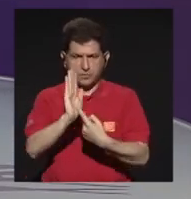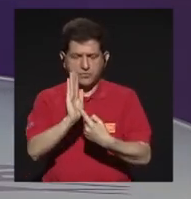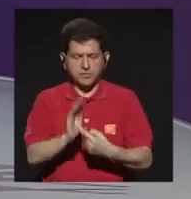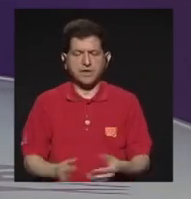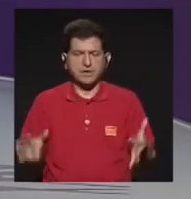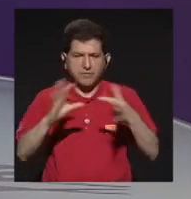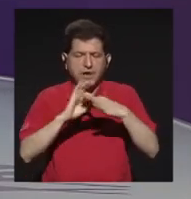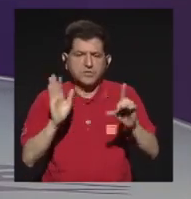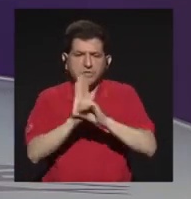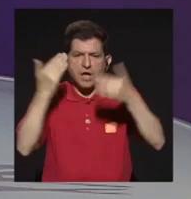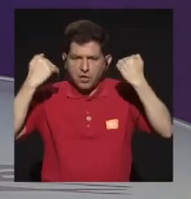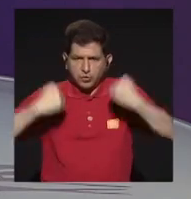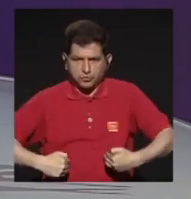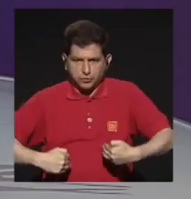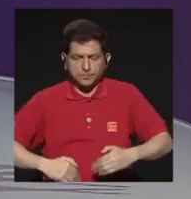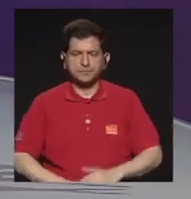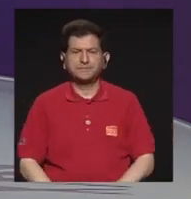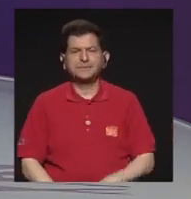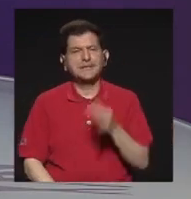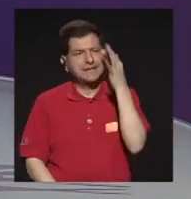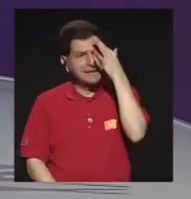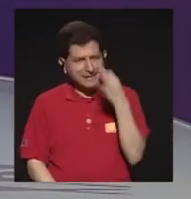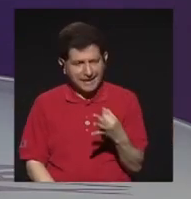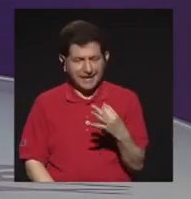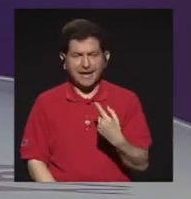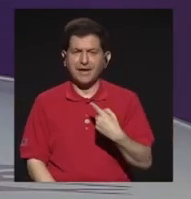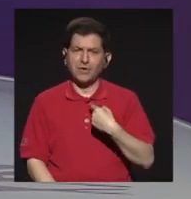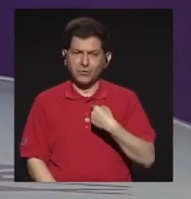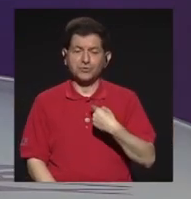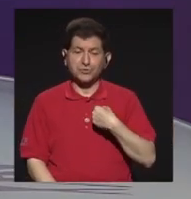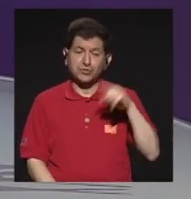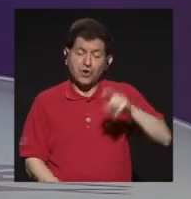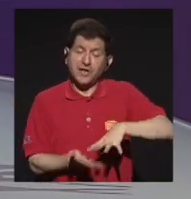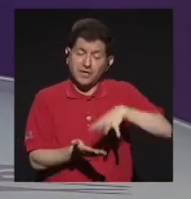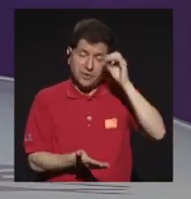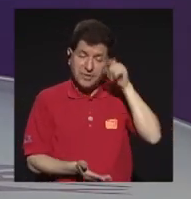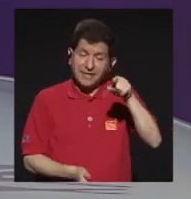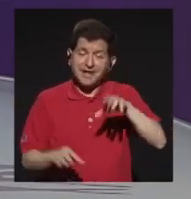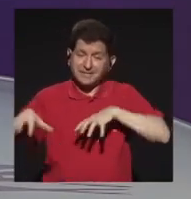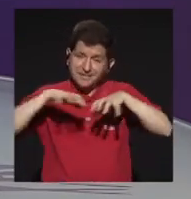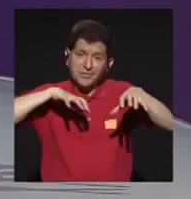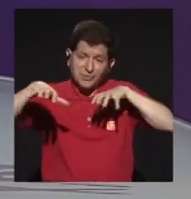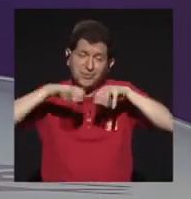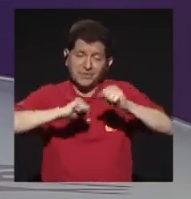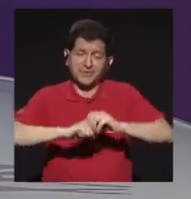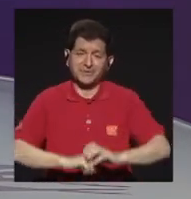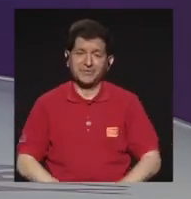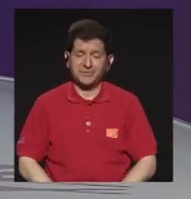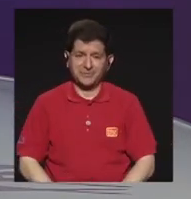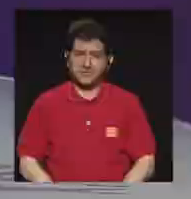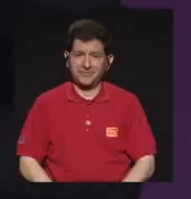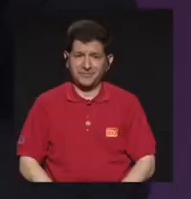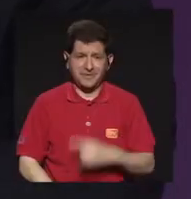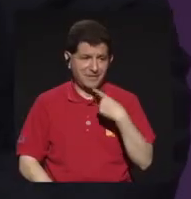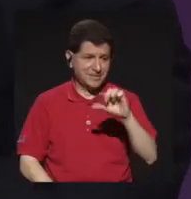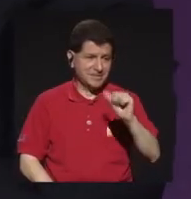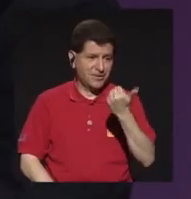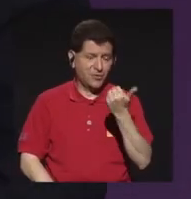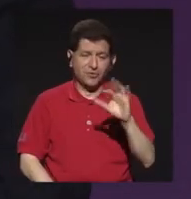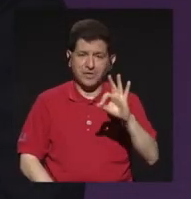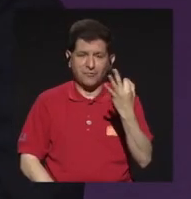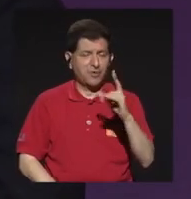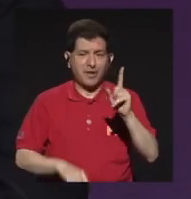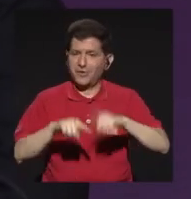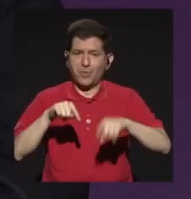derechos humanos creo que yo soy la que tengo que aprender del movimiento no podría decir de otra forma